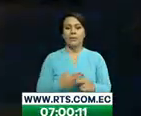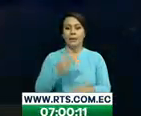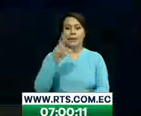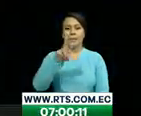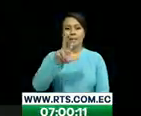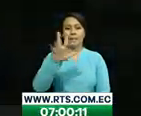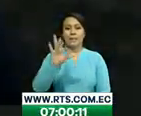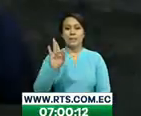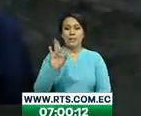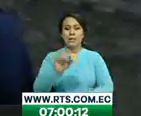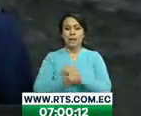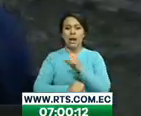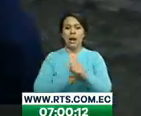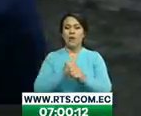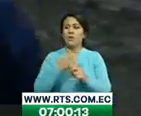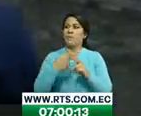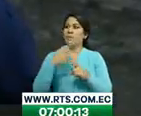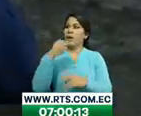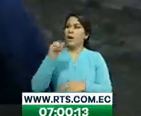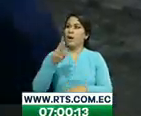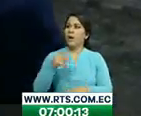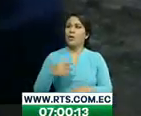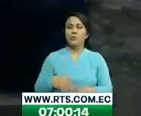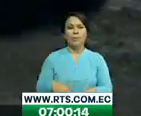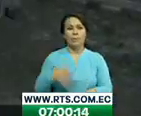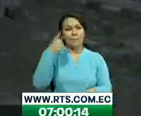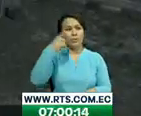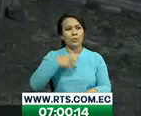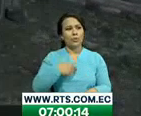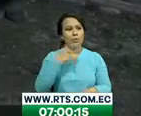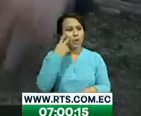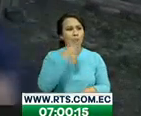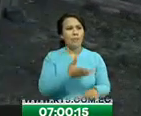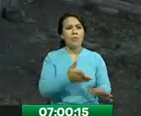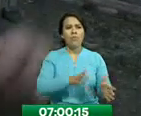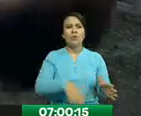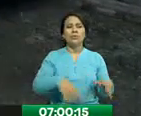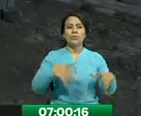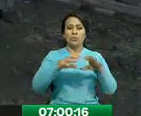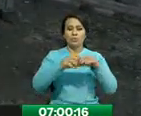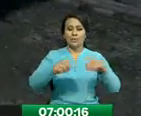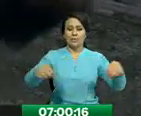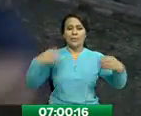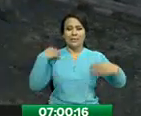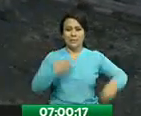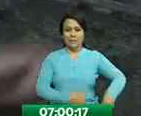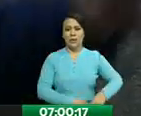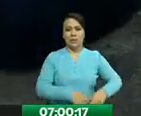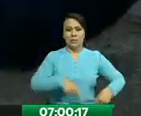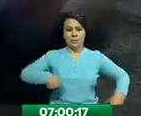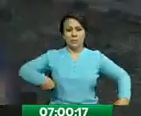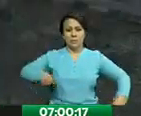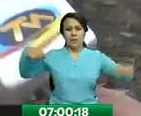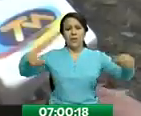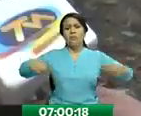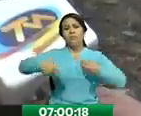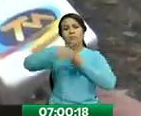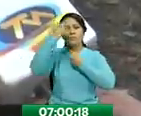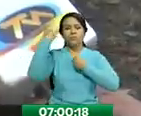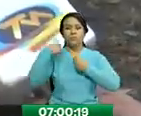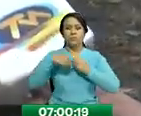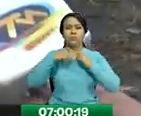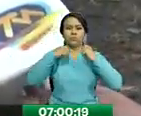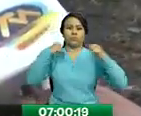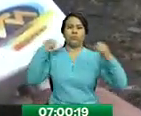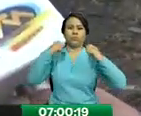años de edad. Tenía con el cinturón, lo habían dejado colgado en el pasamano del carro mismo, el carro que está ahí. Estaba con